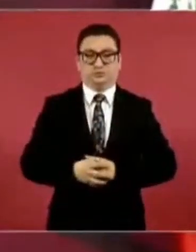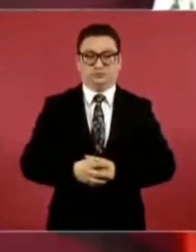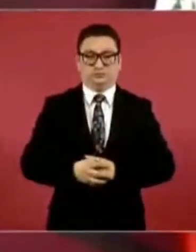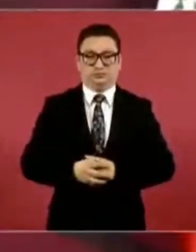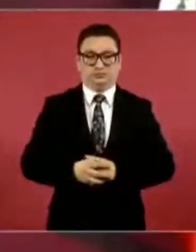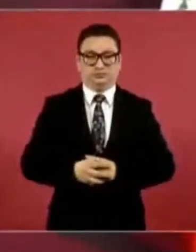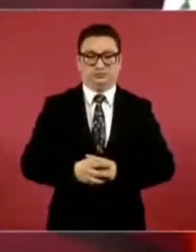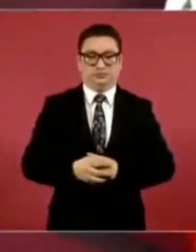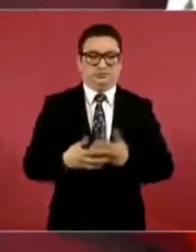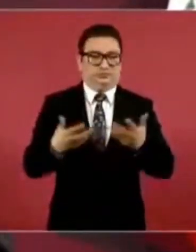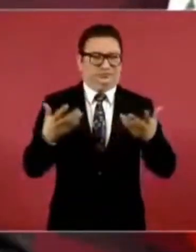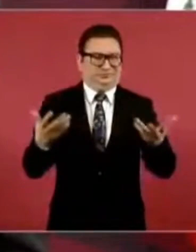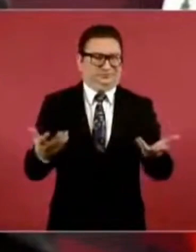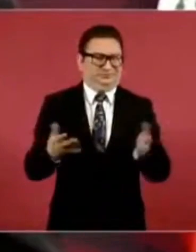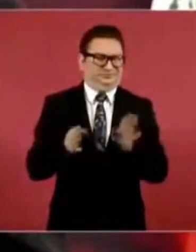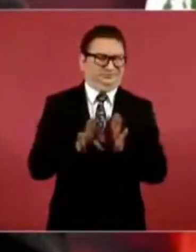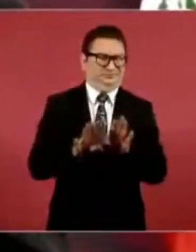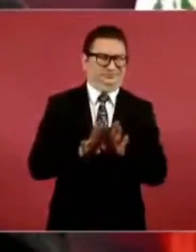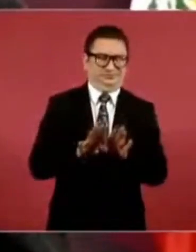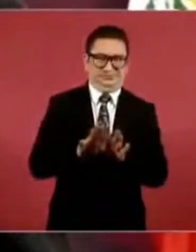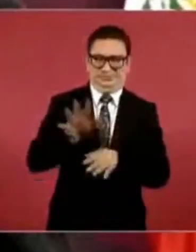Si los acapulqueños